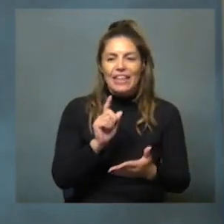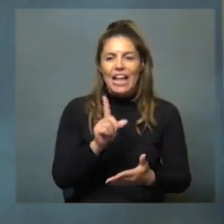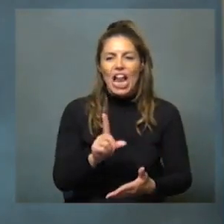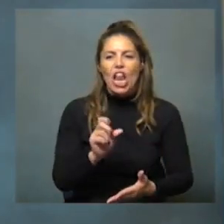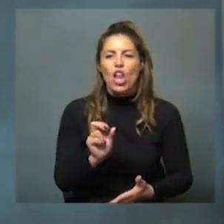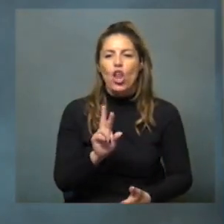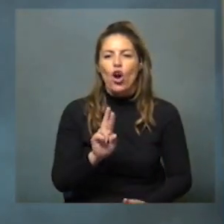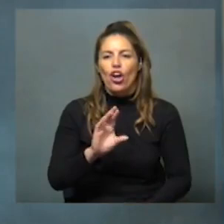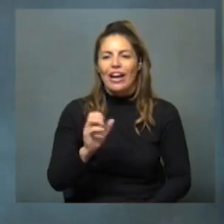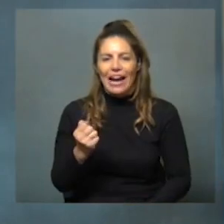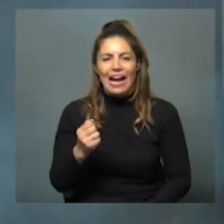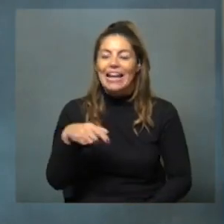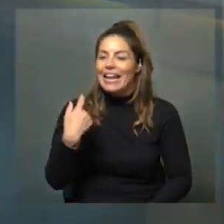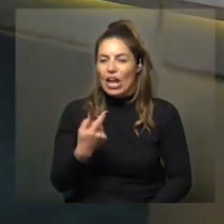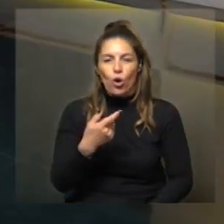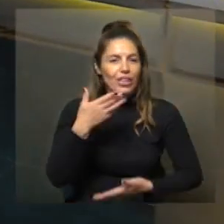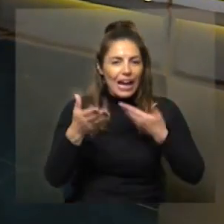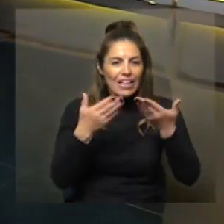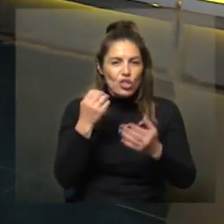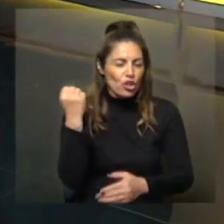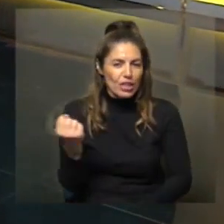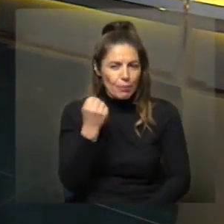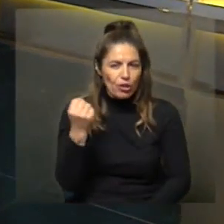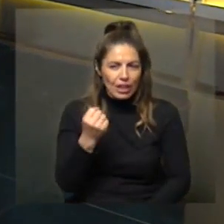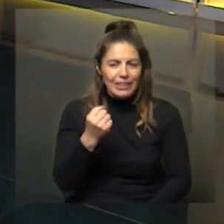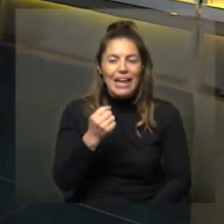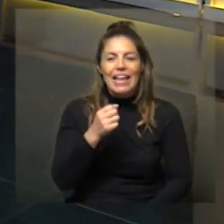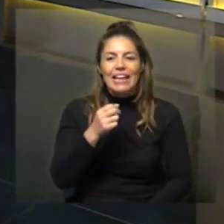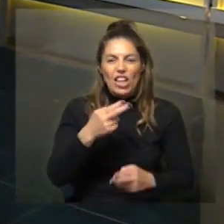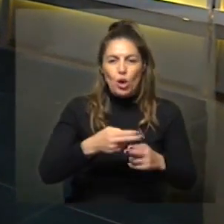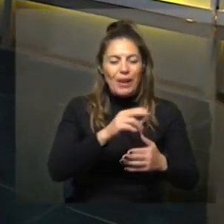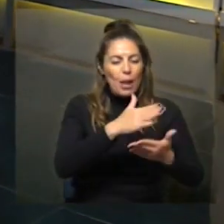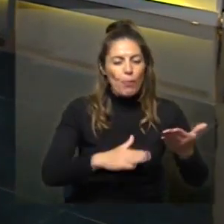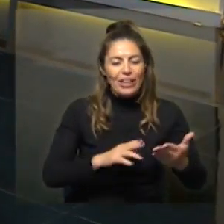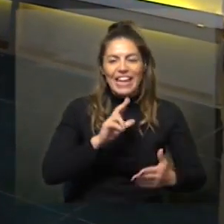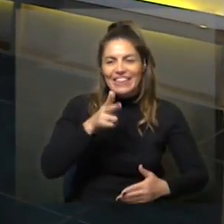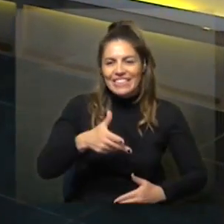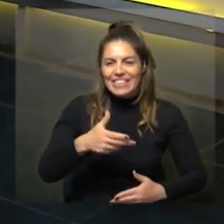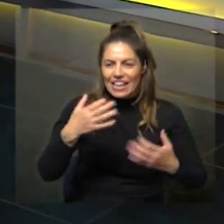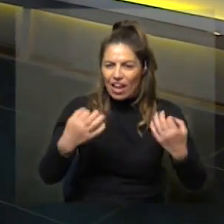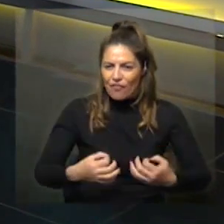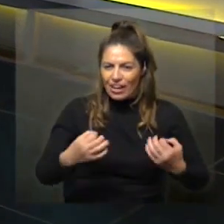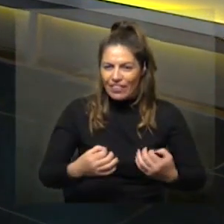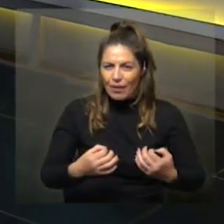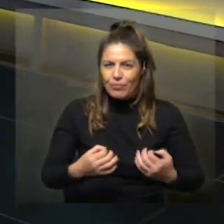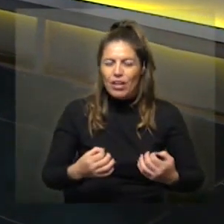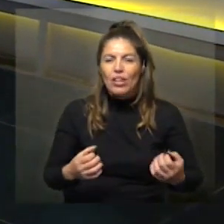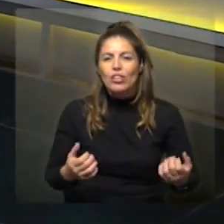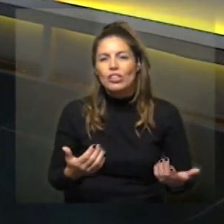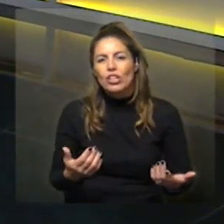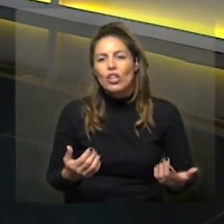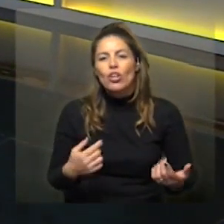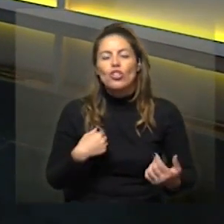otra canción importante así de La Trampa. Eso, el poeta dice la verdad. Ahí va. Entonces yo medio como que hacía precio y